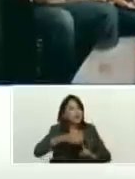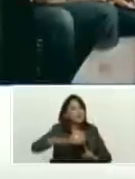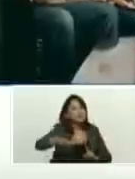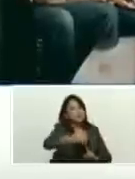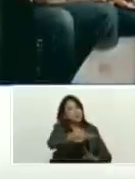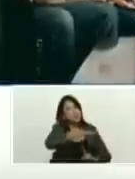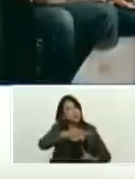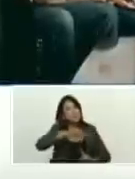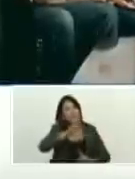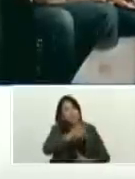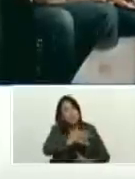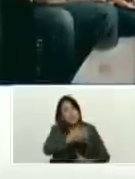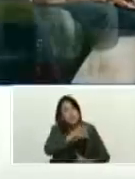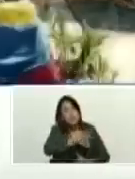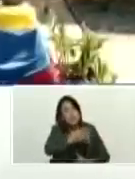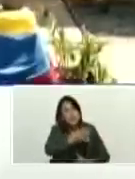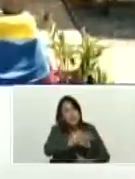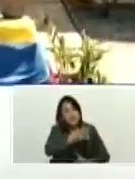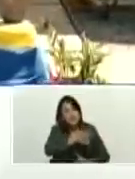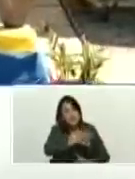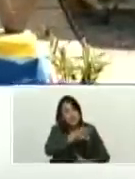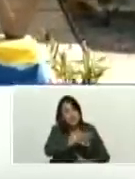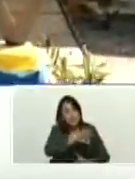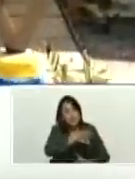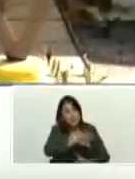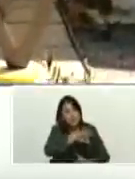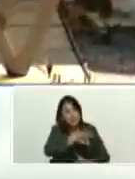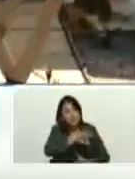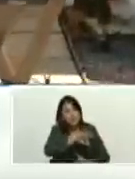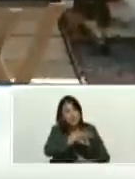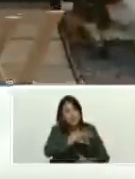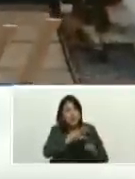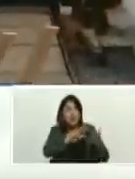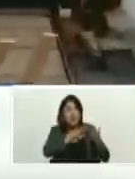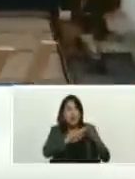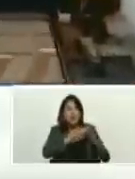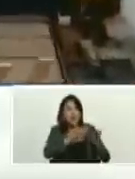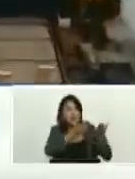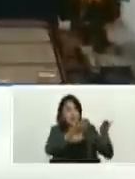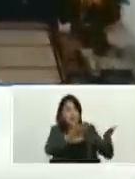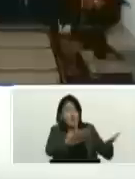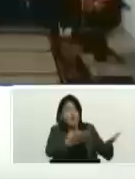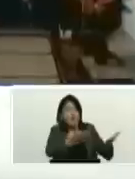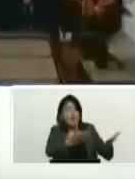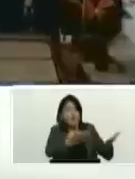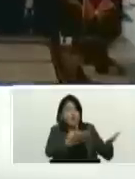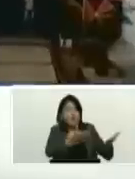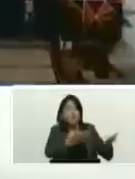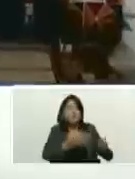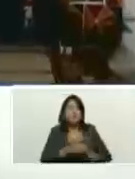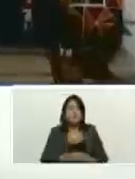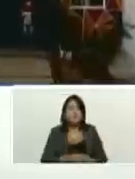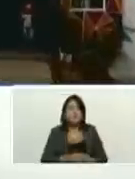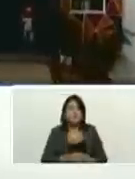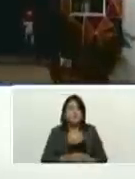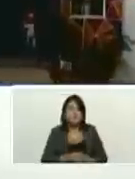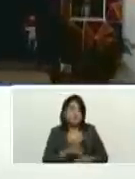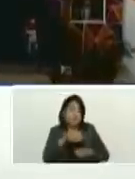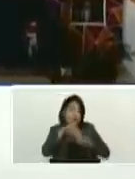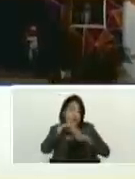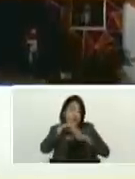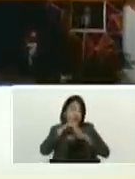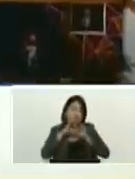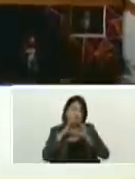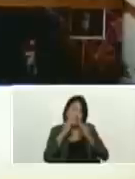territorial, la sociedad socialista en lo comunitario, la sociedad socialista en lo familiar.